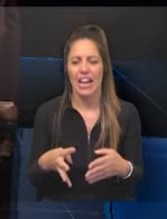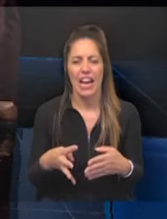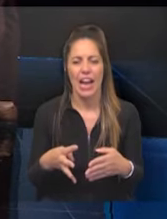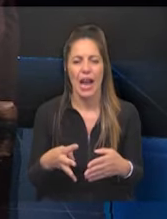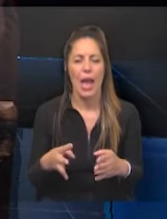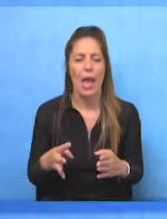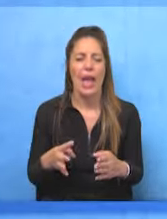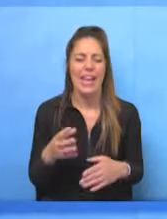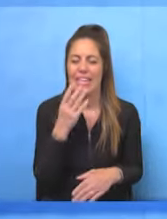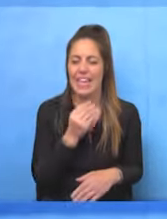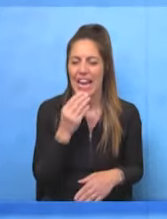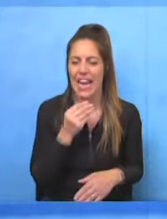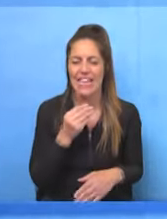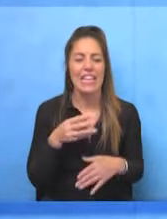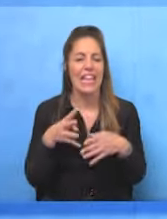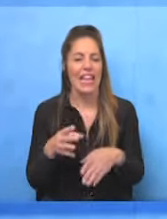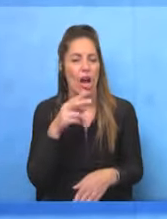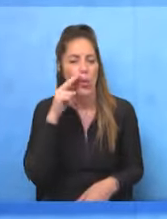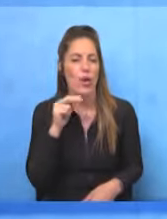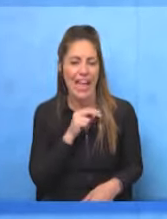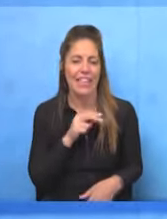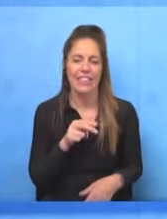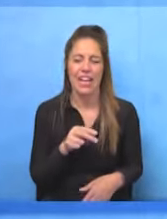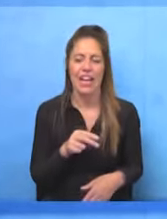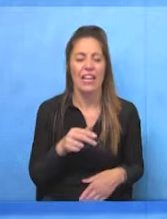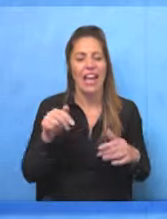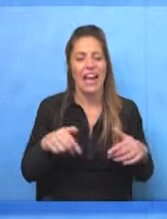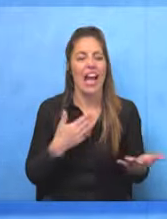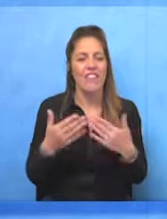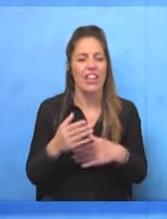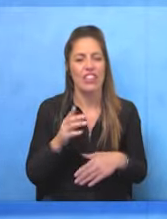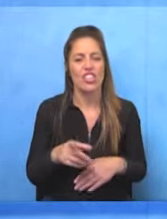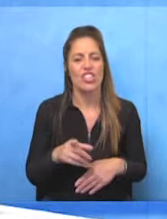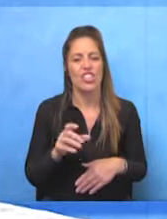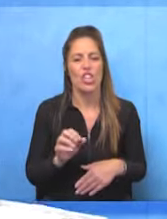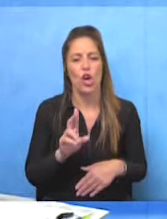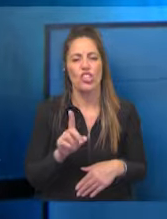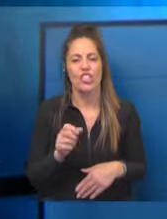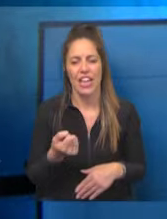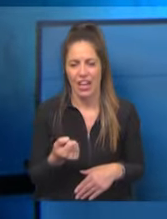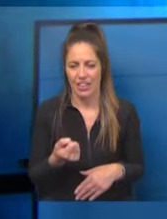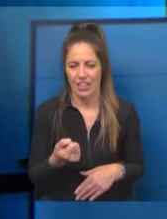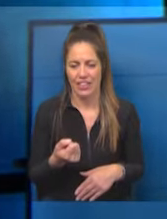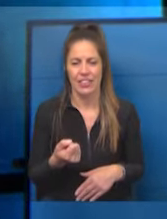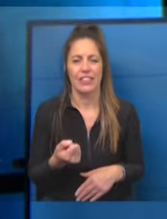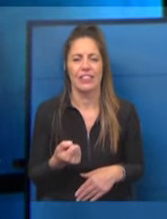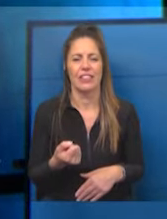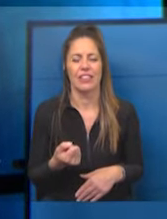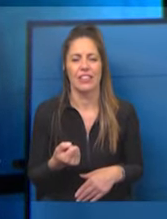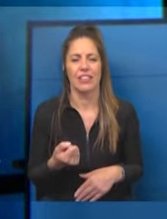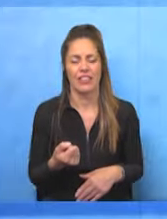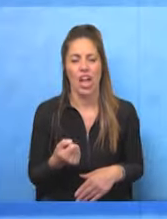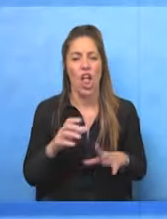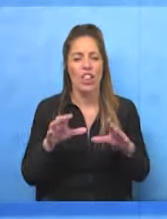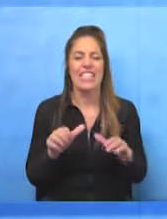en medio oriente guerra en Ucrania la selección Estados Unidos y AC estamos hablando Dean